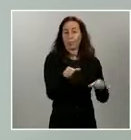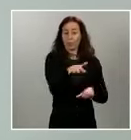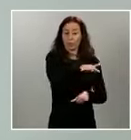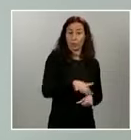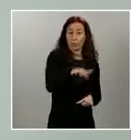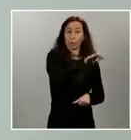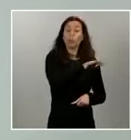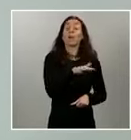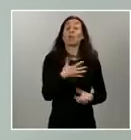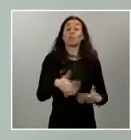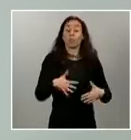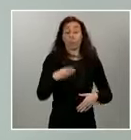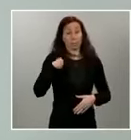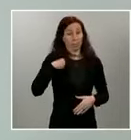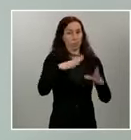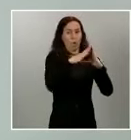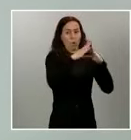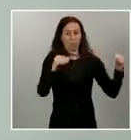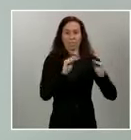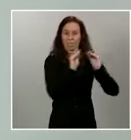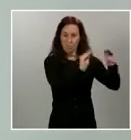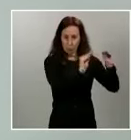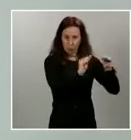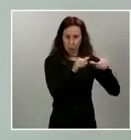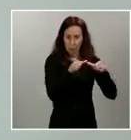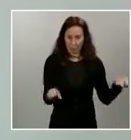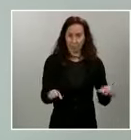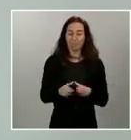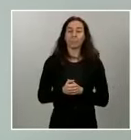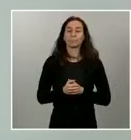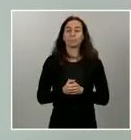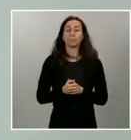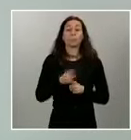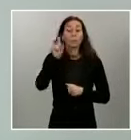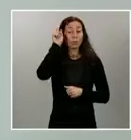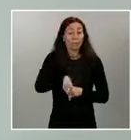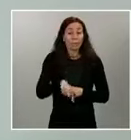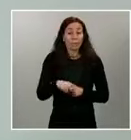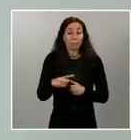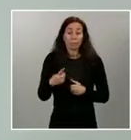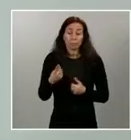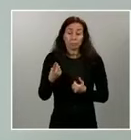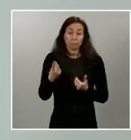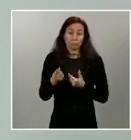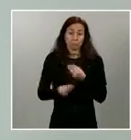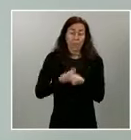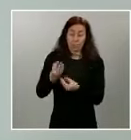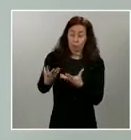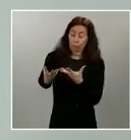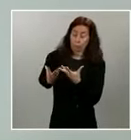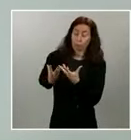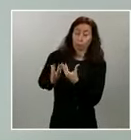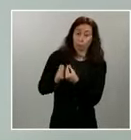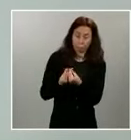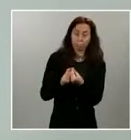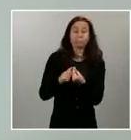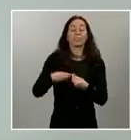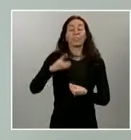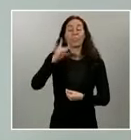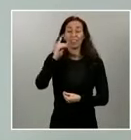de dicha localidad. O también el acompañamiento que ha efectuado la Guardia Civil de Tráfico aquí en Madrid de un